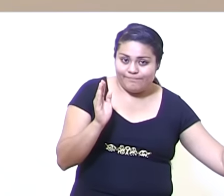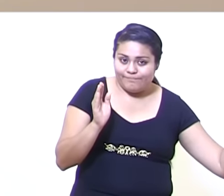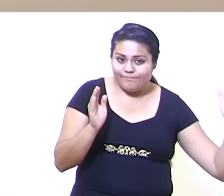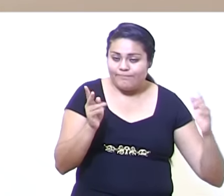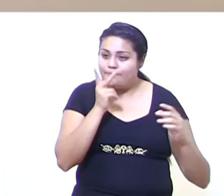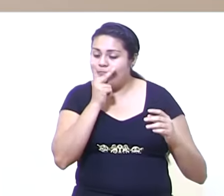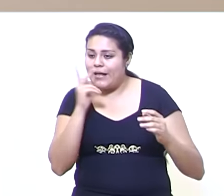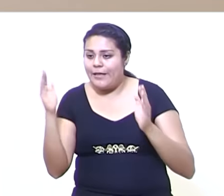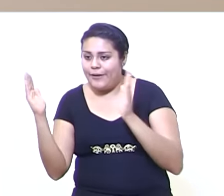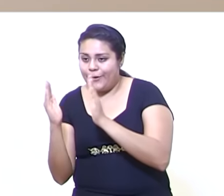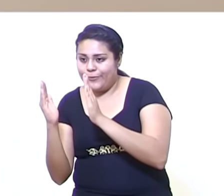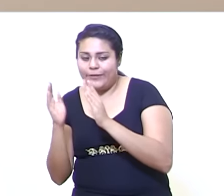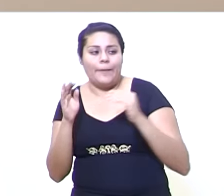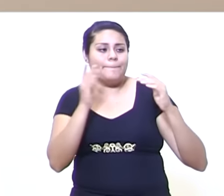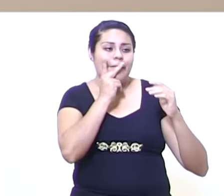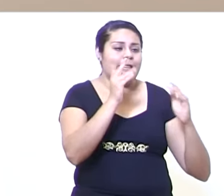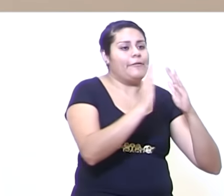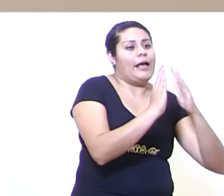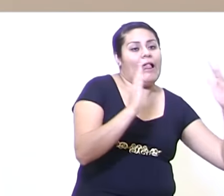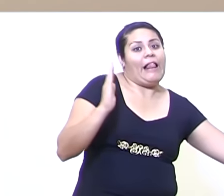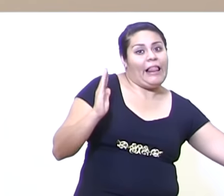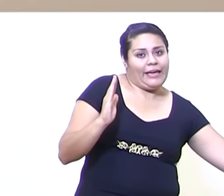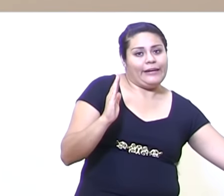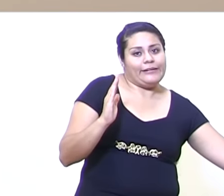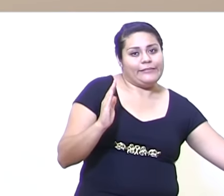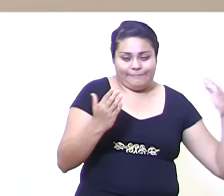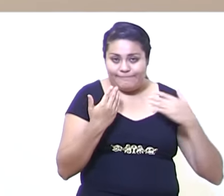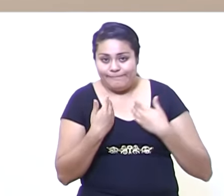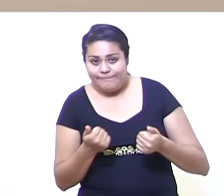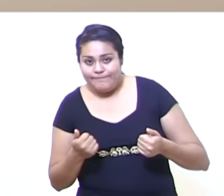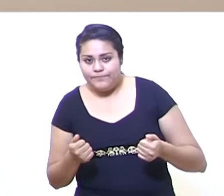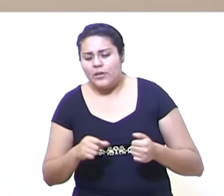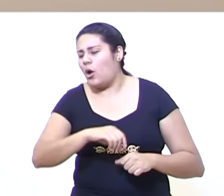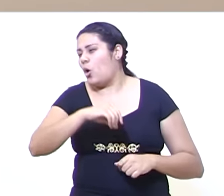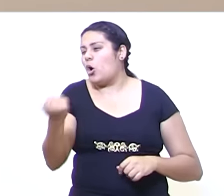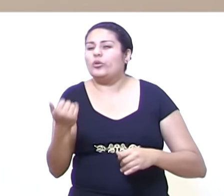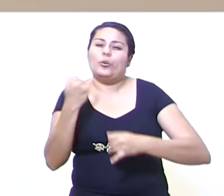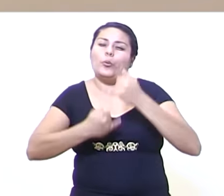Te voy a mostrar ahora un juego.